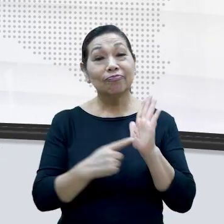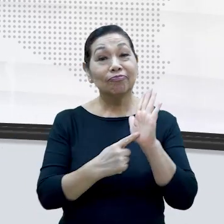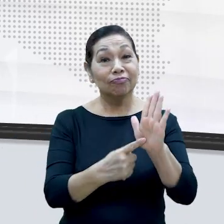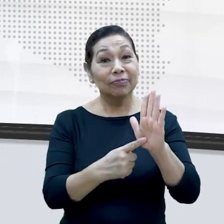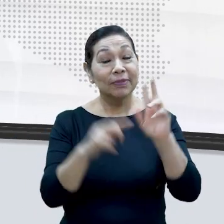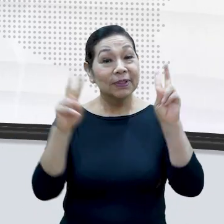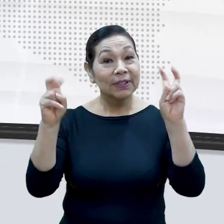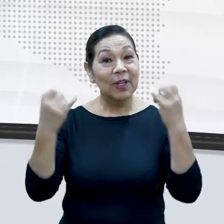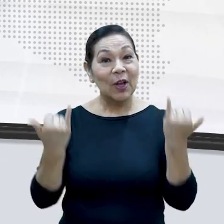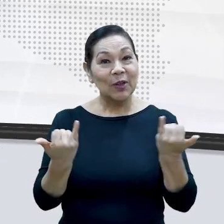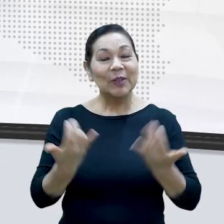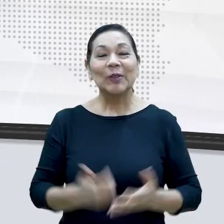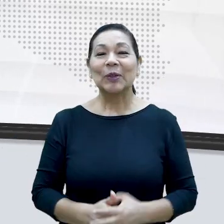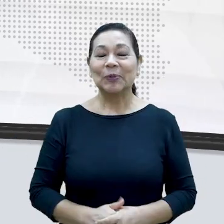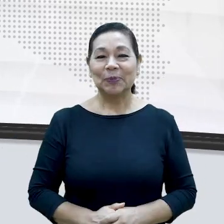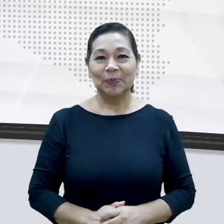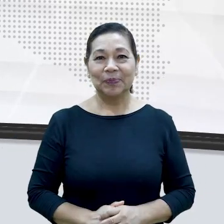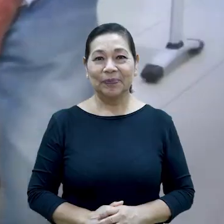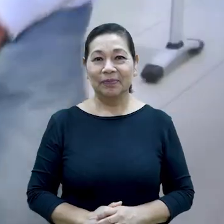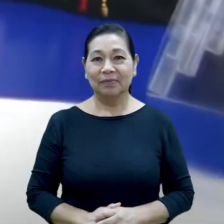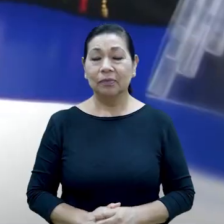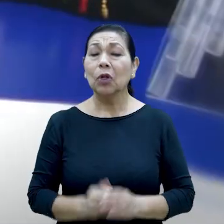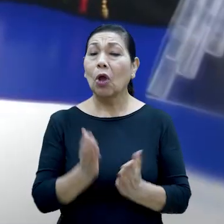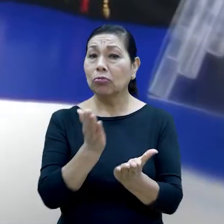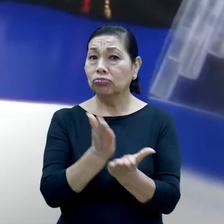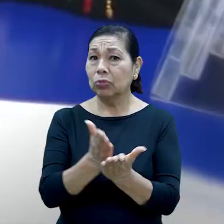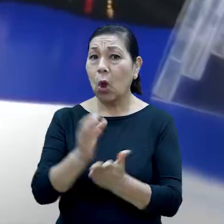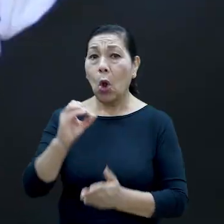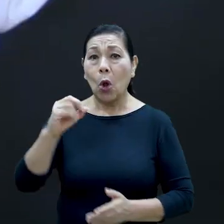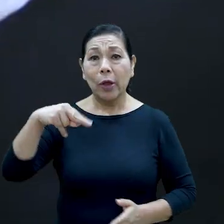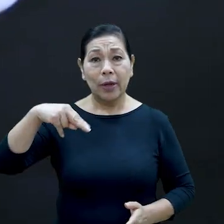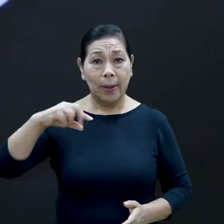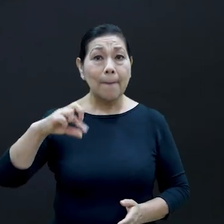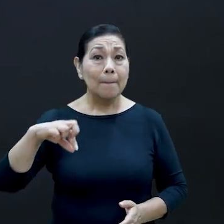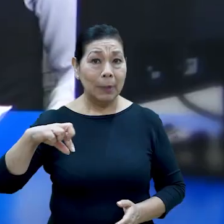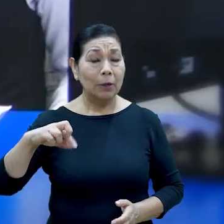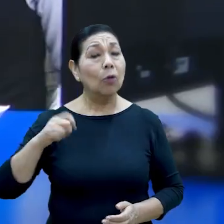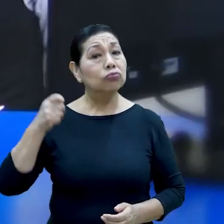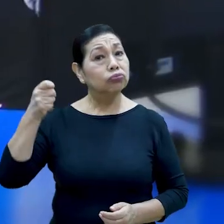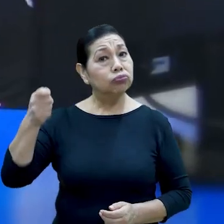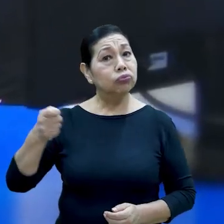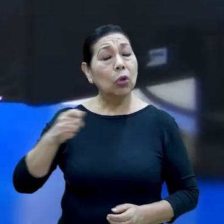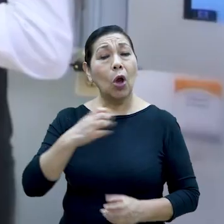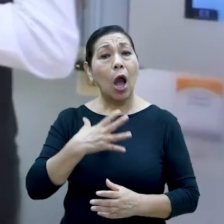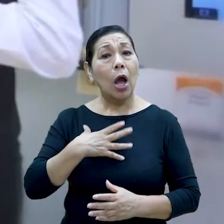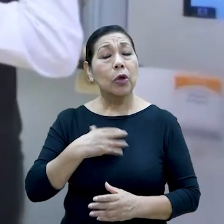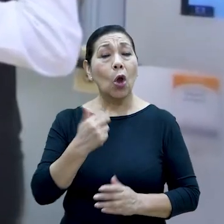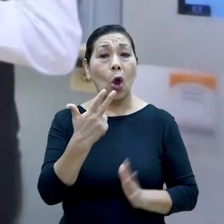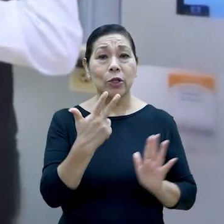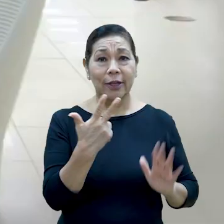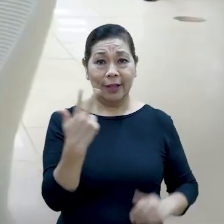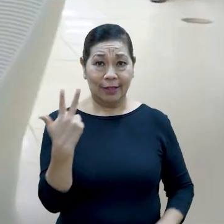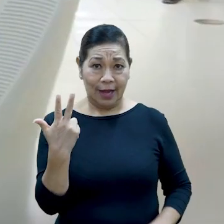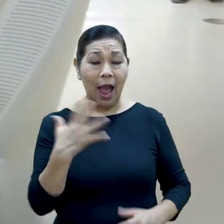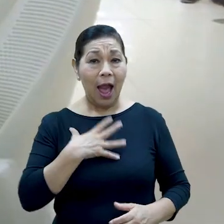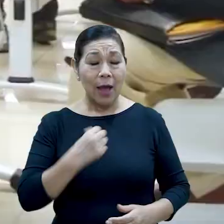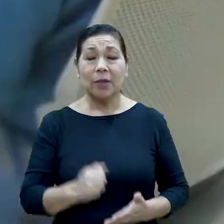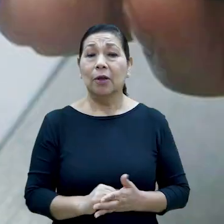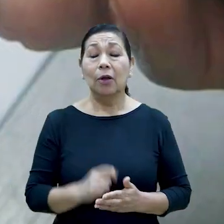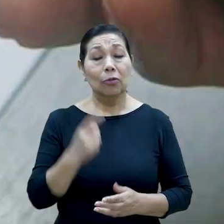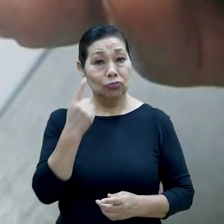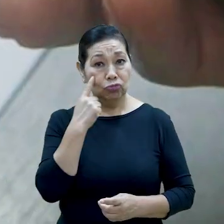continuación presentamos los titulares de esta edición. Ordenan a ONP otorgar pensión a anciana de 83